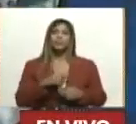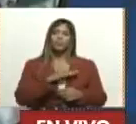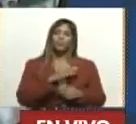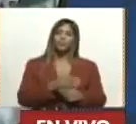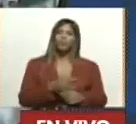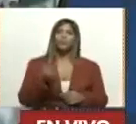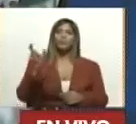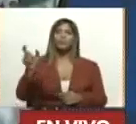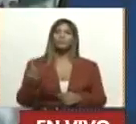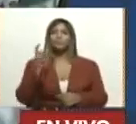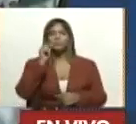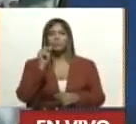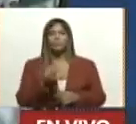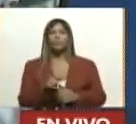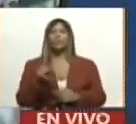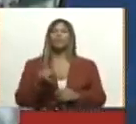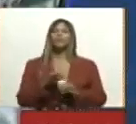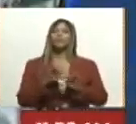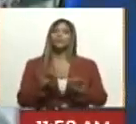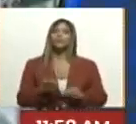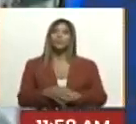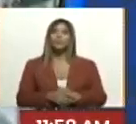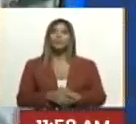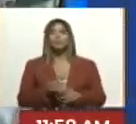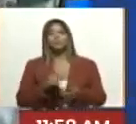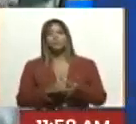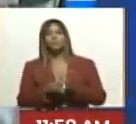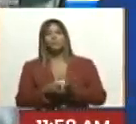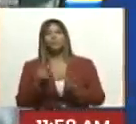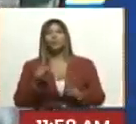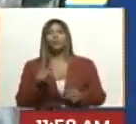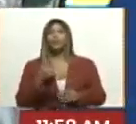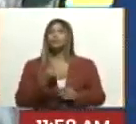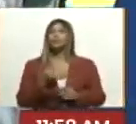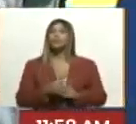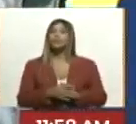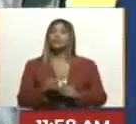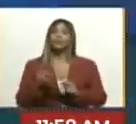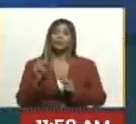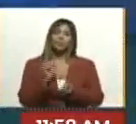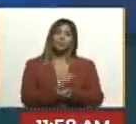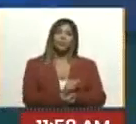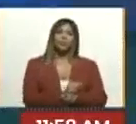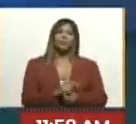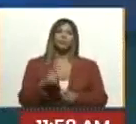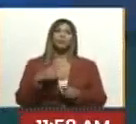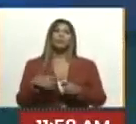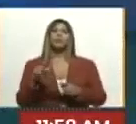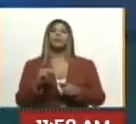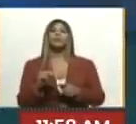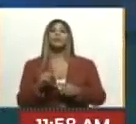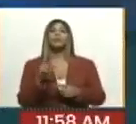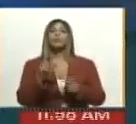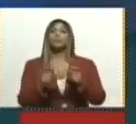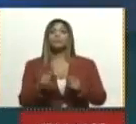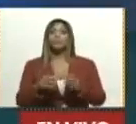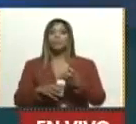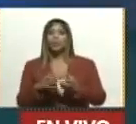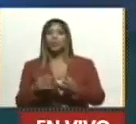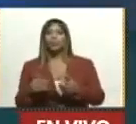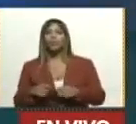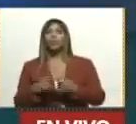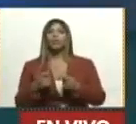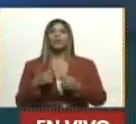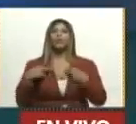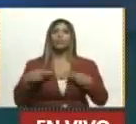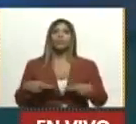tenido Alex Saab en ese sentido. Es decir, que entonces no solamente lo privan de libertad, sino que pasa por una serie de situaciones que afectan la